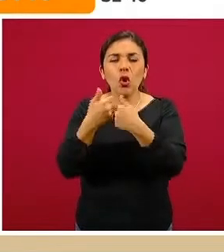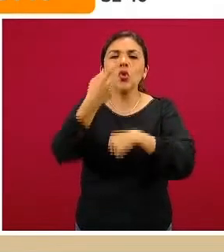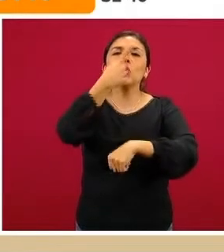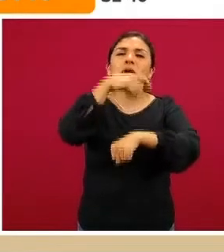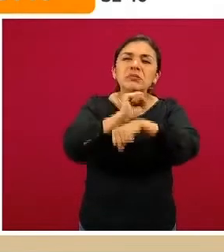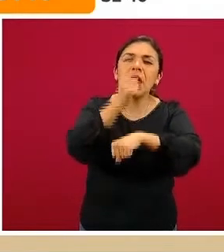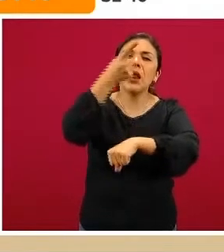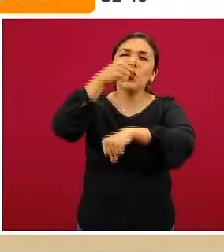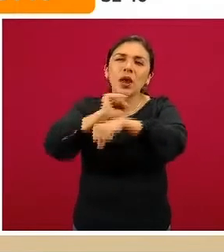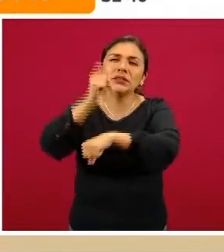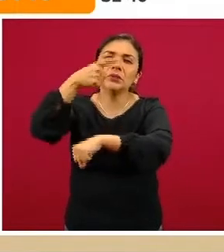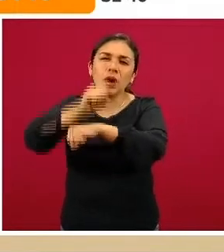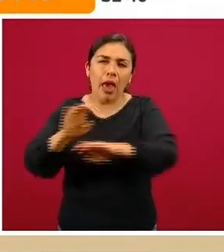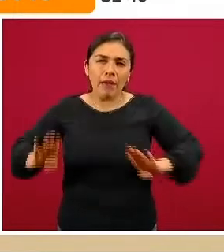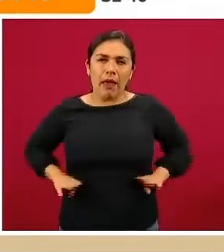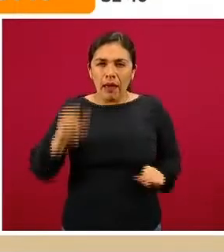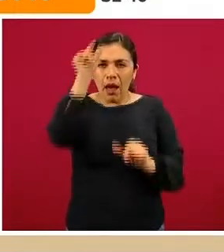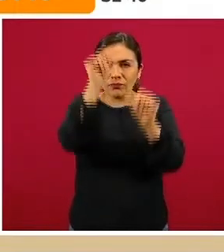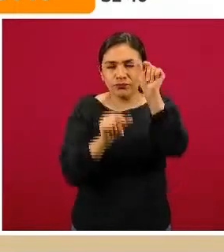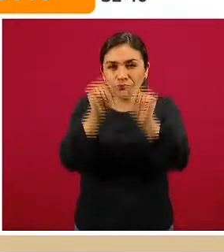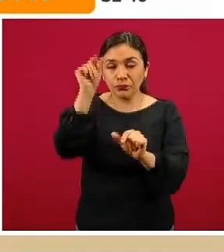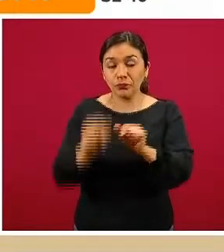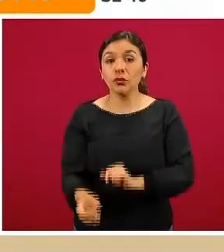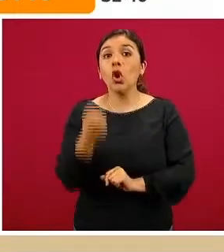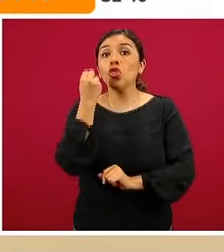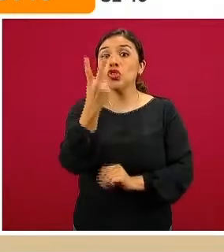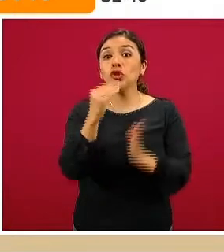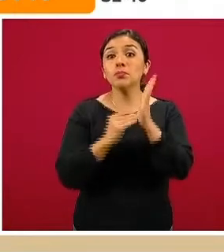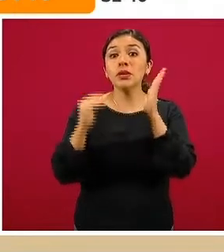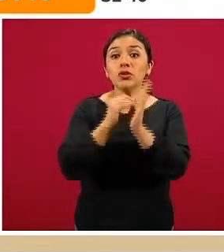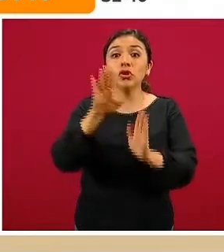semana epidemiológica. Los